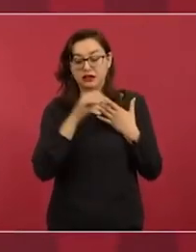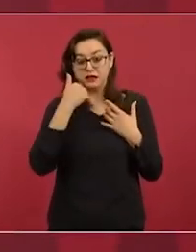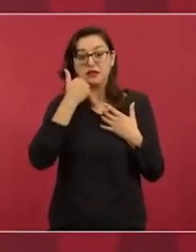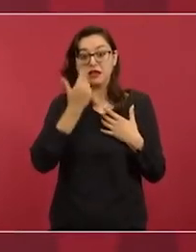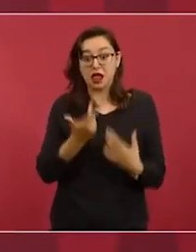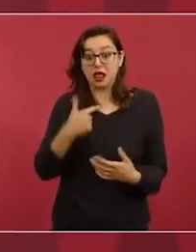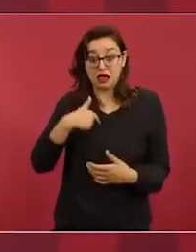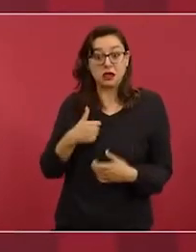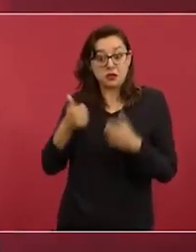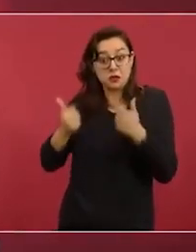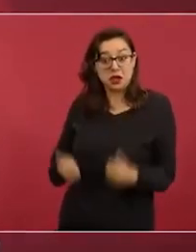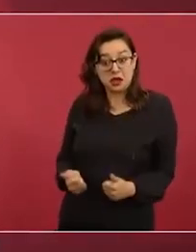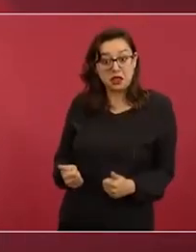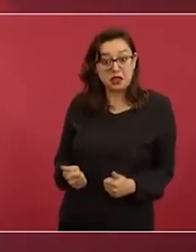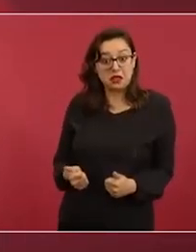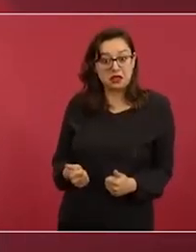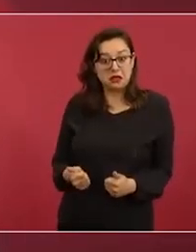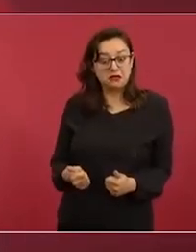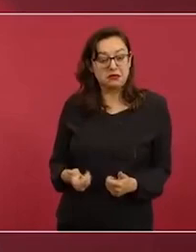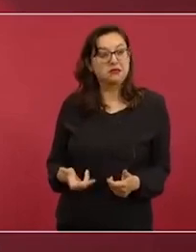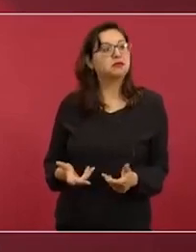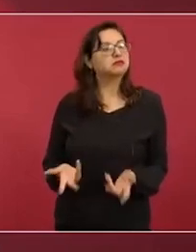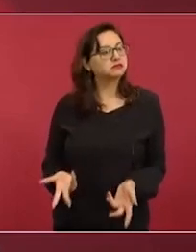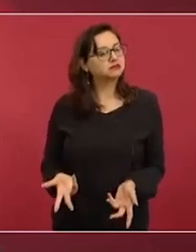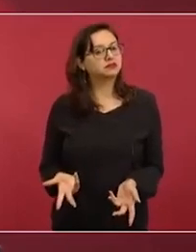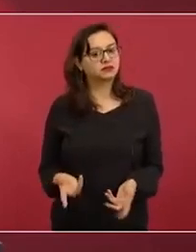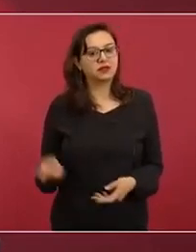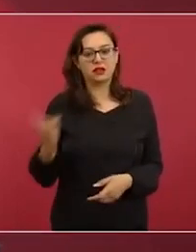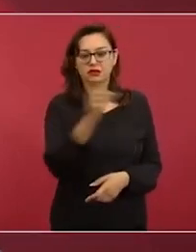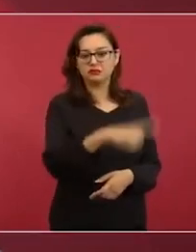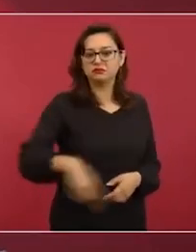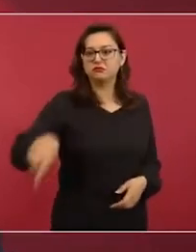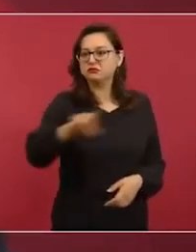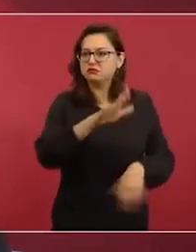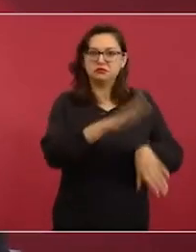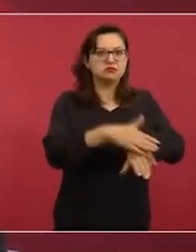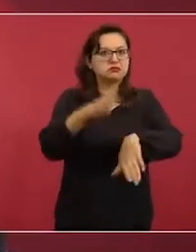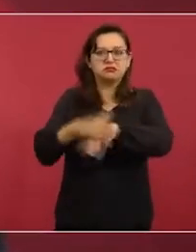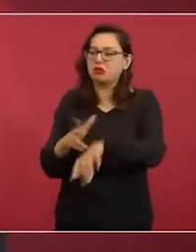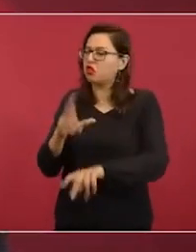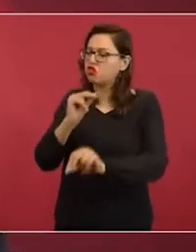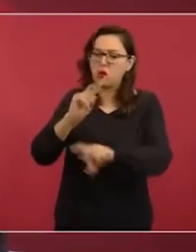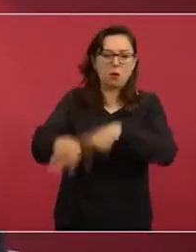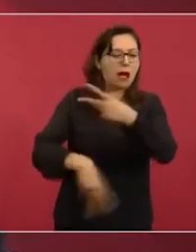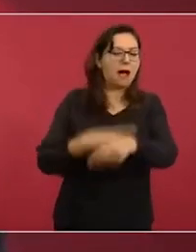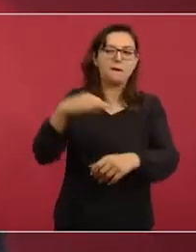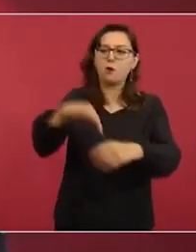y por eso dicen que no participen.